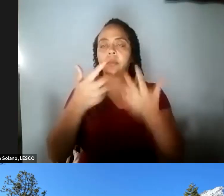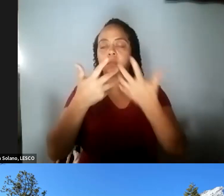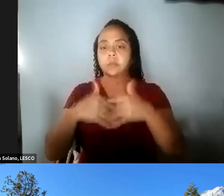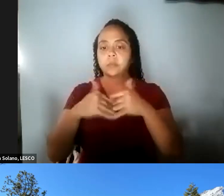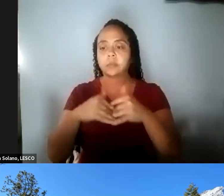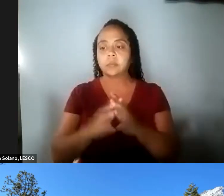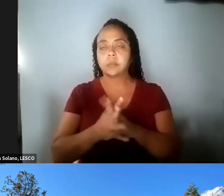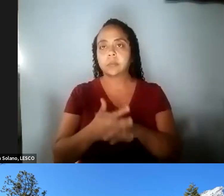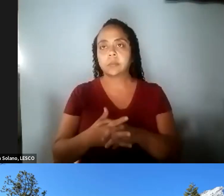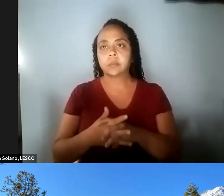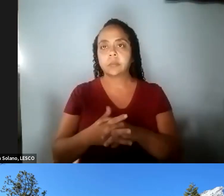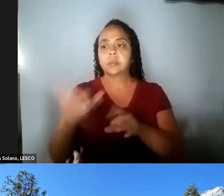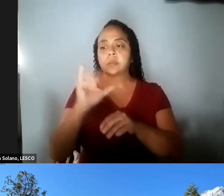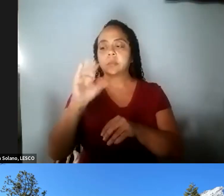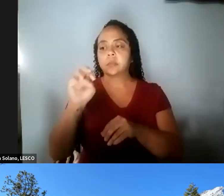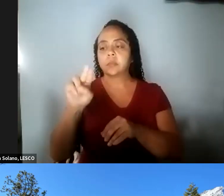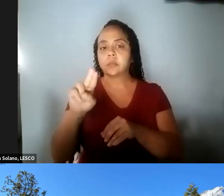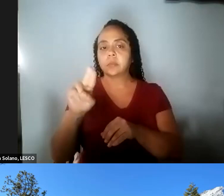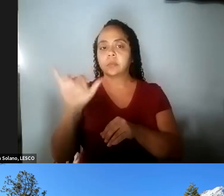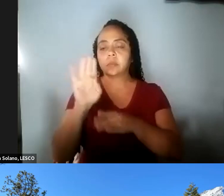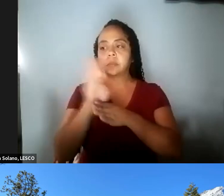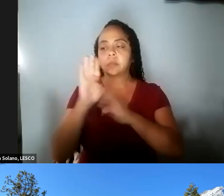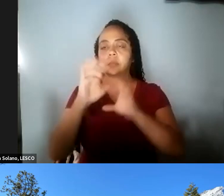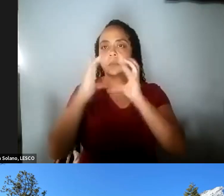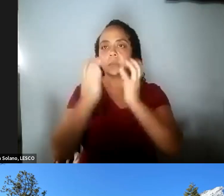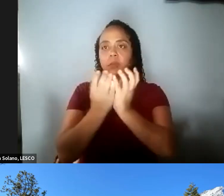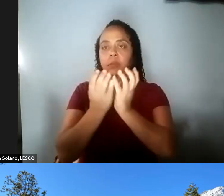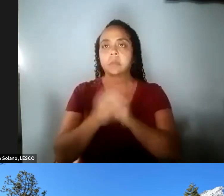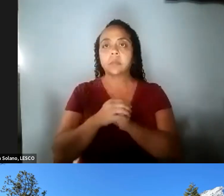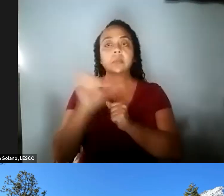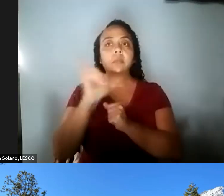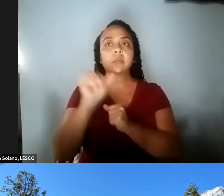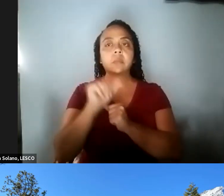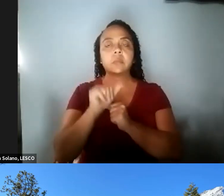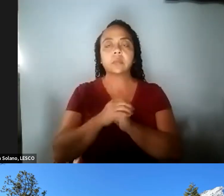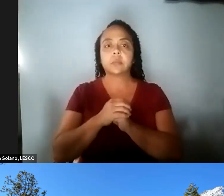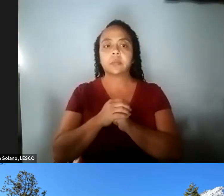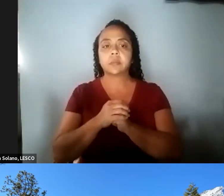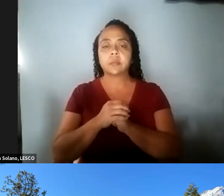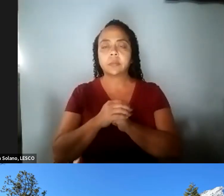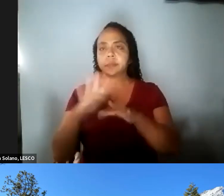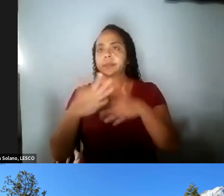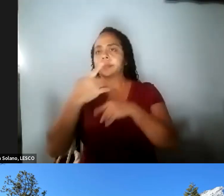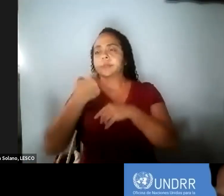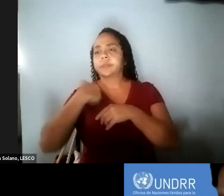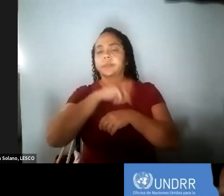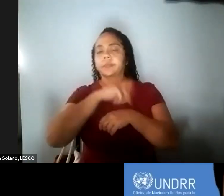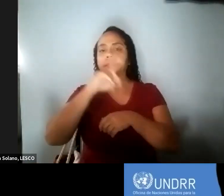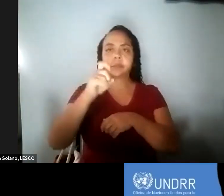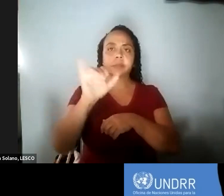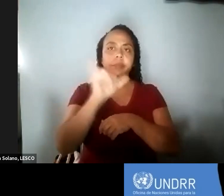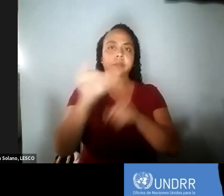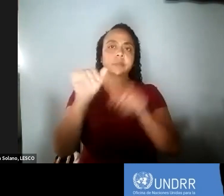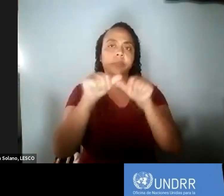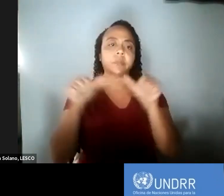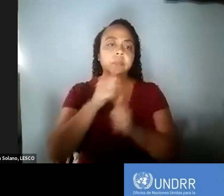como naciones unidas como el banco mundial como en la ley de vic que es lo que necesitamos nosotros como sector privado